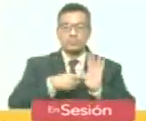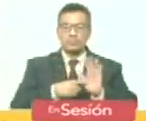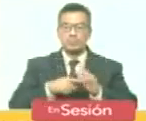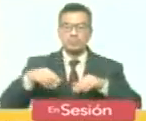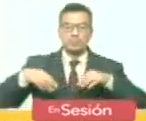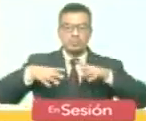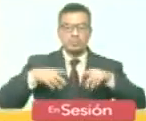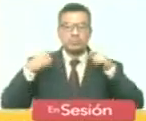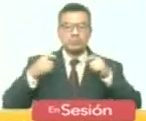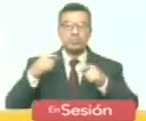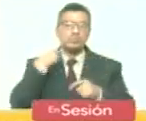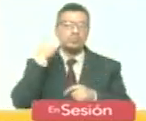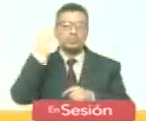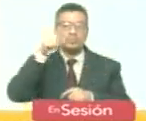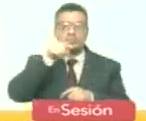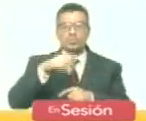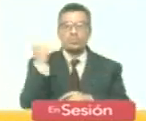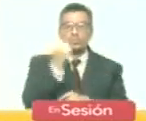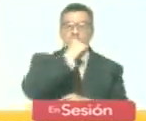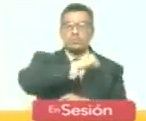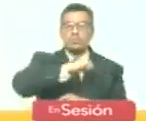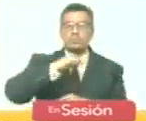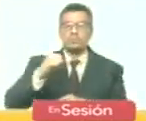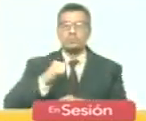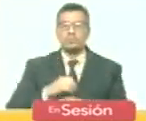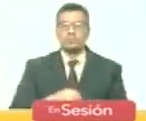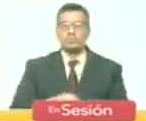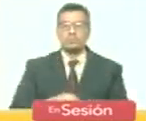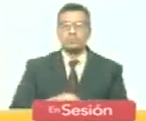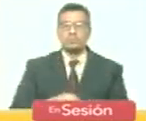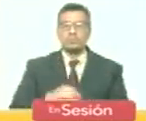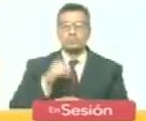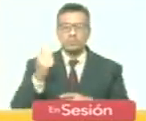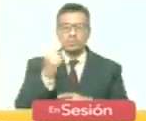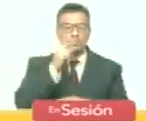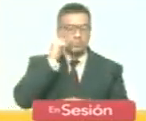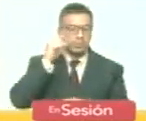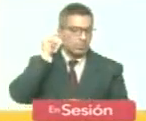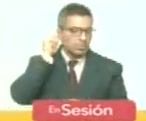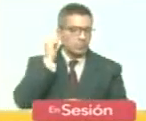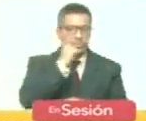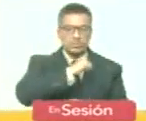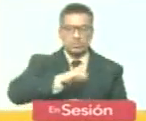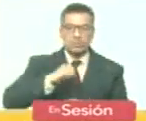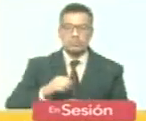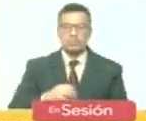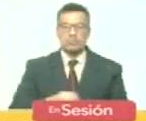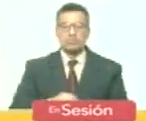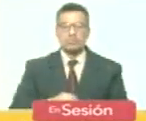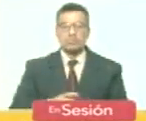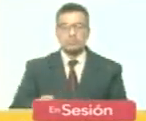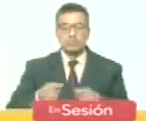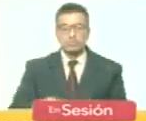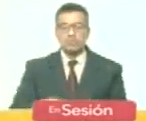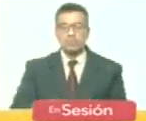a convertir en héroes a asesinos y asesinas, a